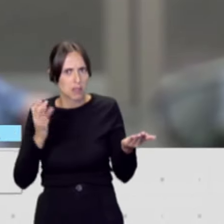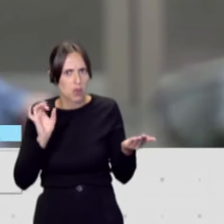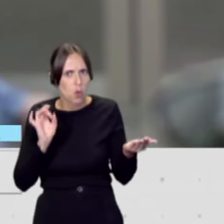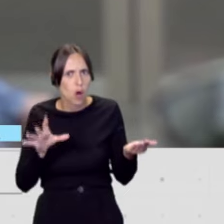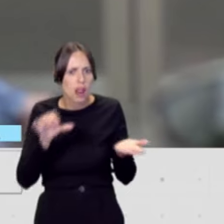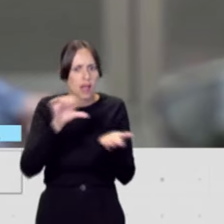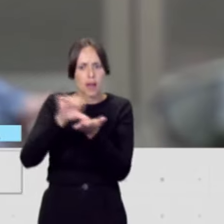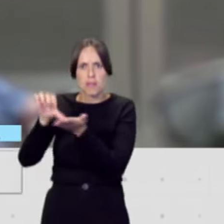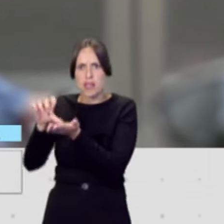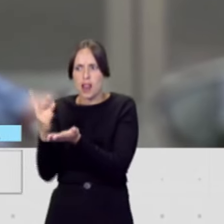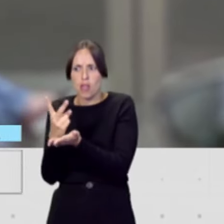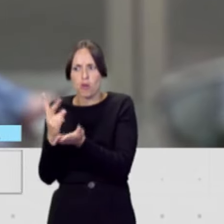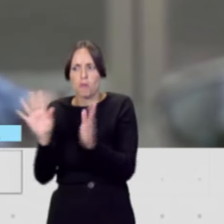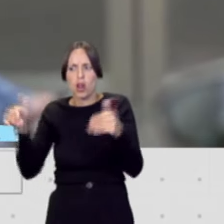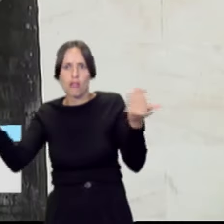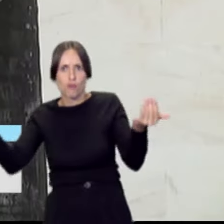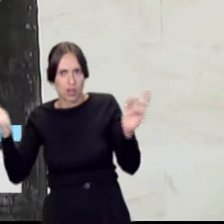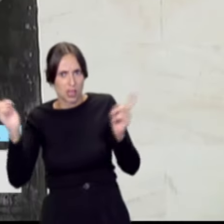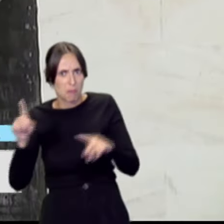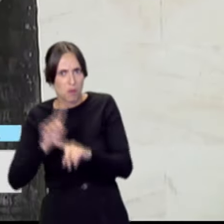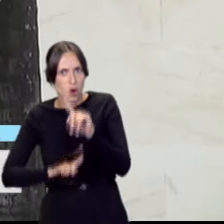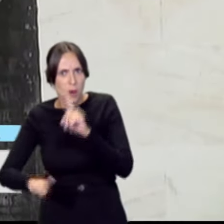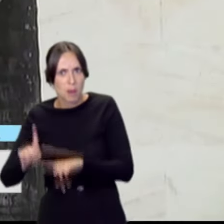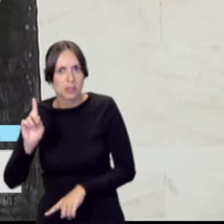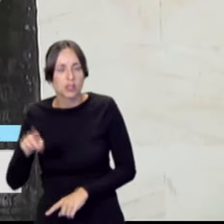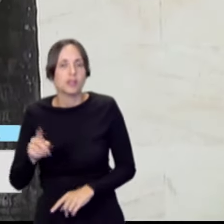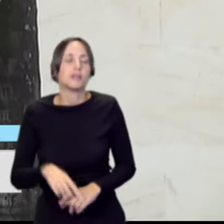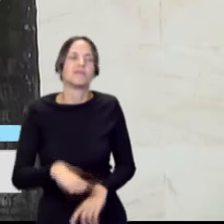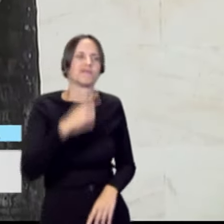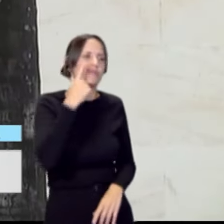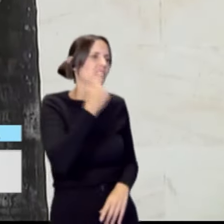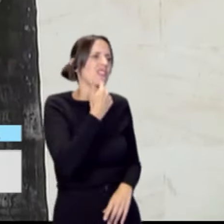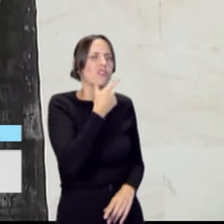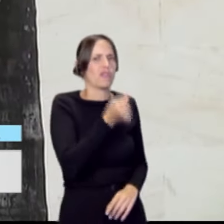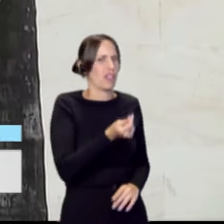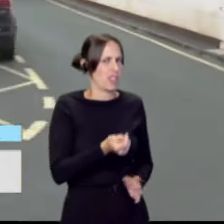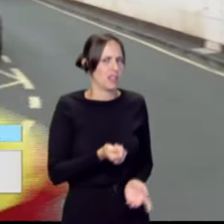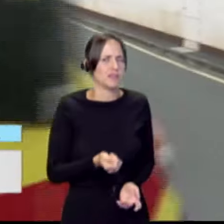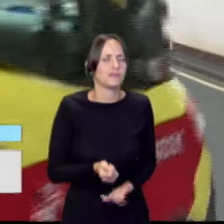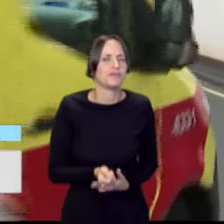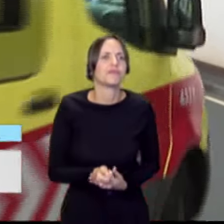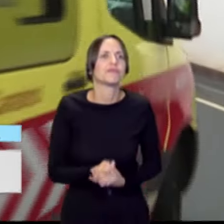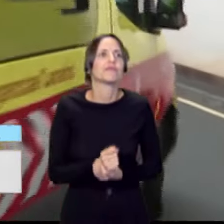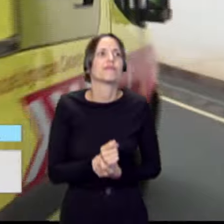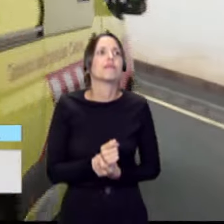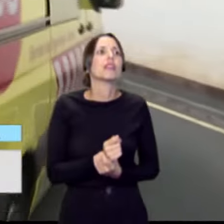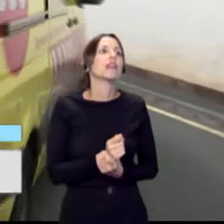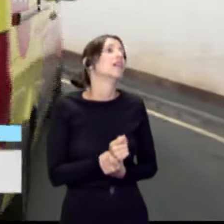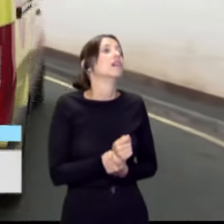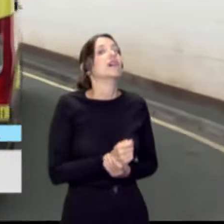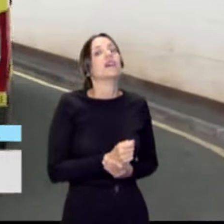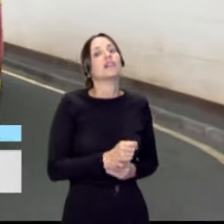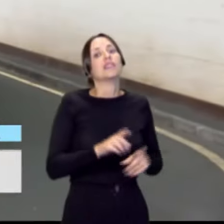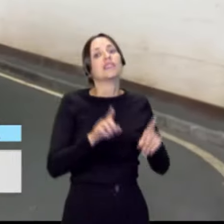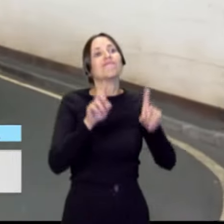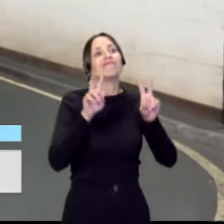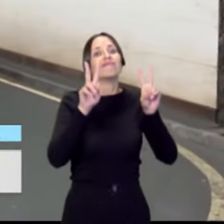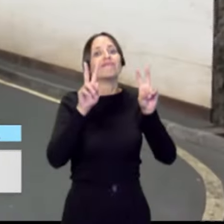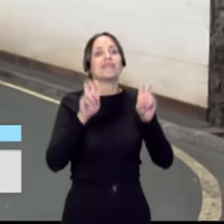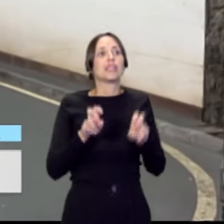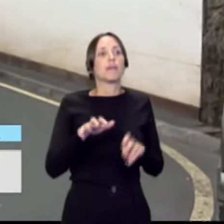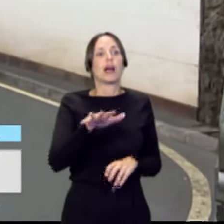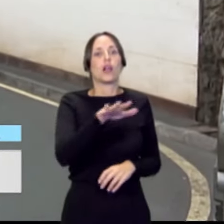problema? Mire, le voy a decir una cosa muy sencilla. Vamos a ver, el arraigo se está perdiendo. ¿Dónde se pierde?